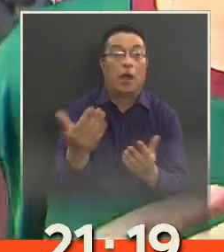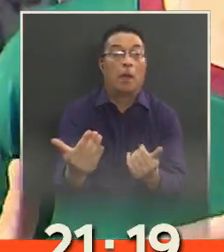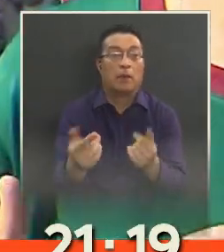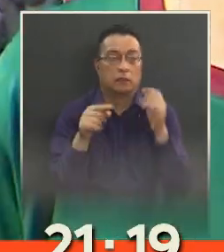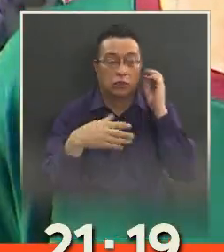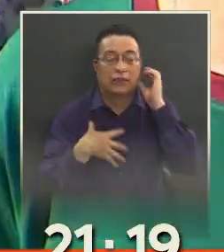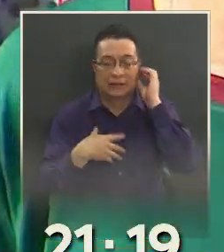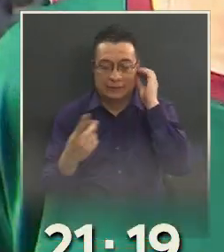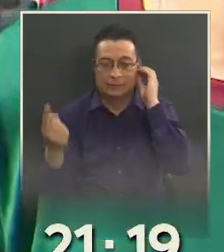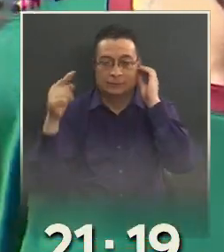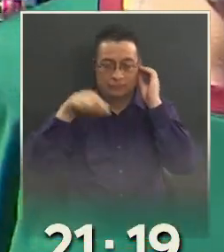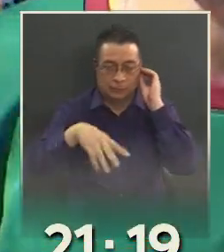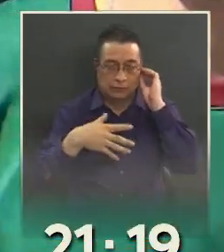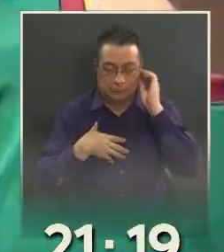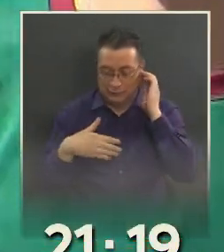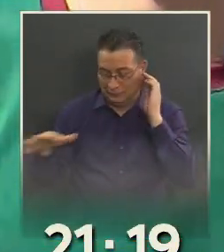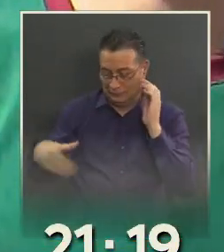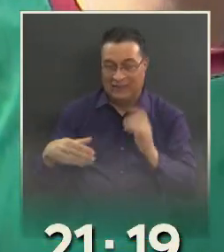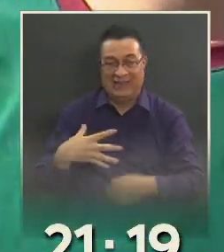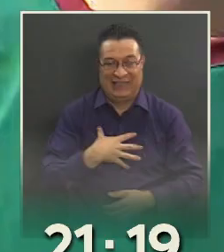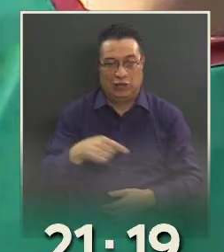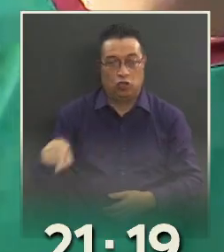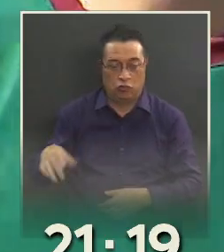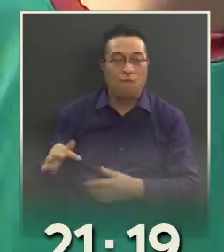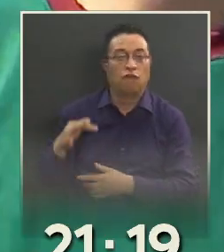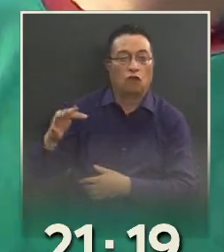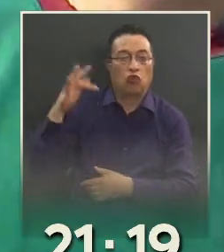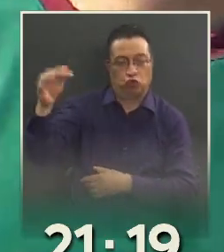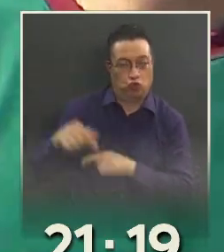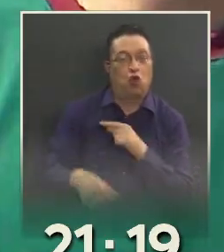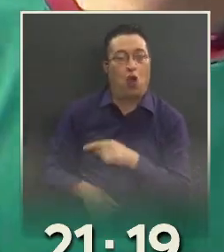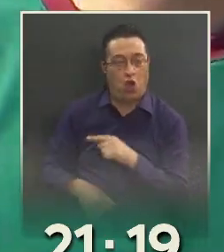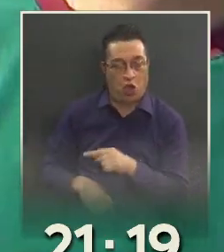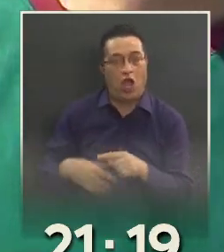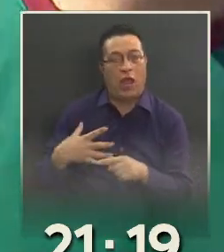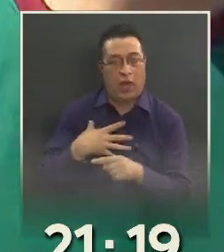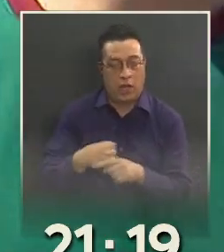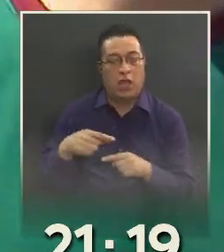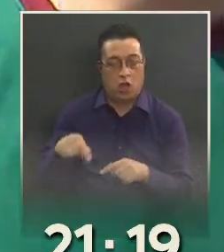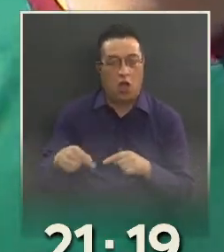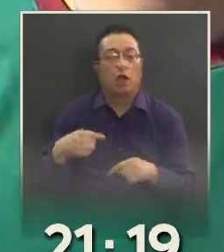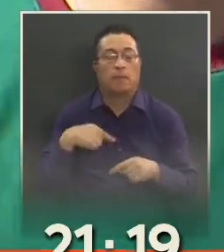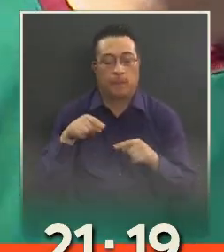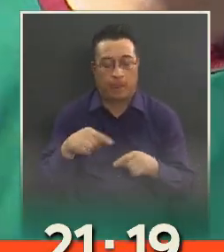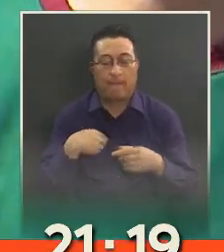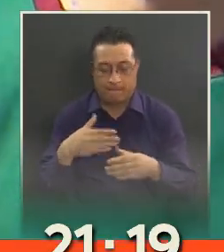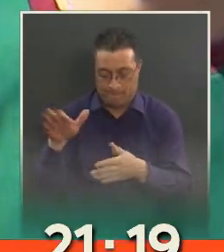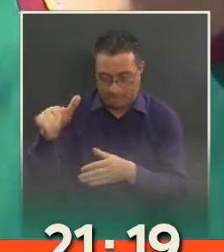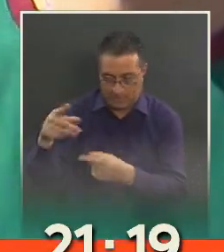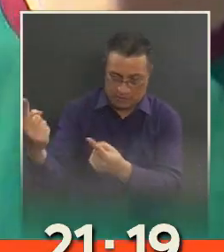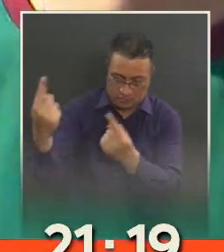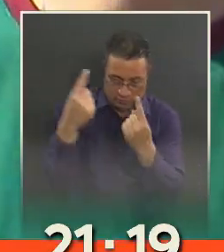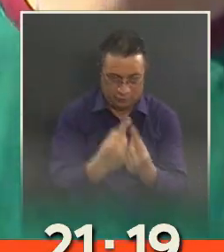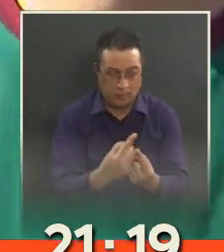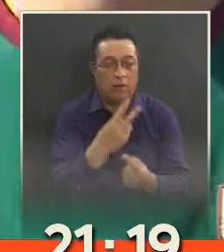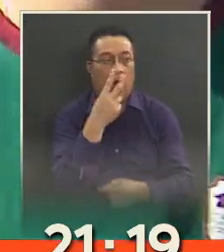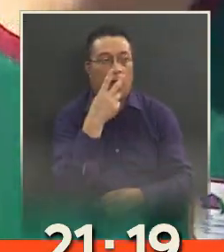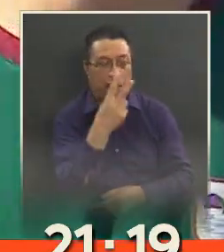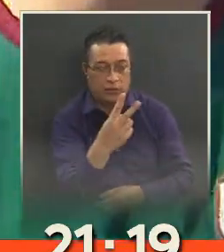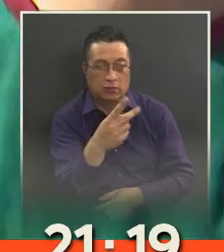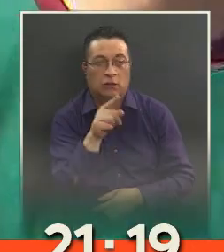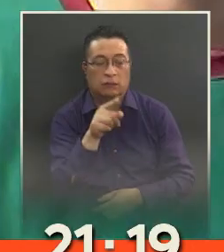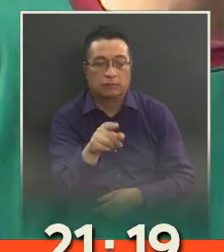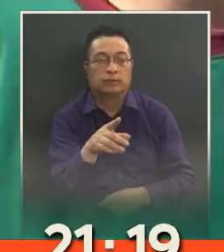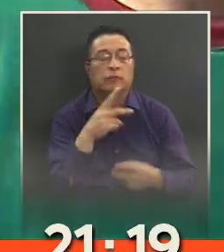día hacer parte a mi hijo, que es al futuro, ¿no es cierto?, que estamos enfrentando todos, y por eso quise traerlo, para que él también sea parte de cierta manera, aunque